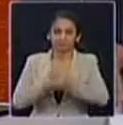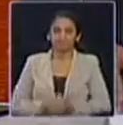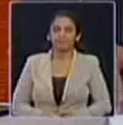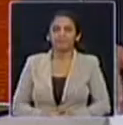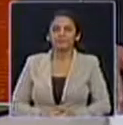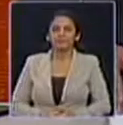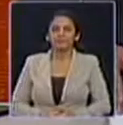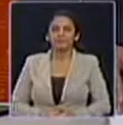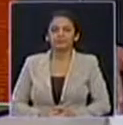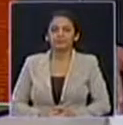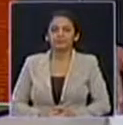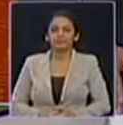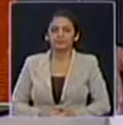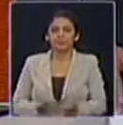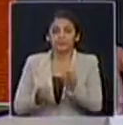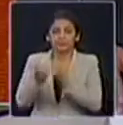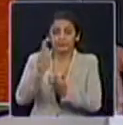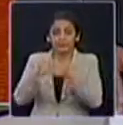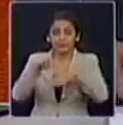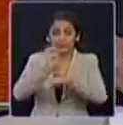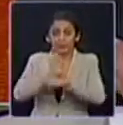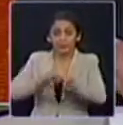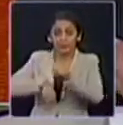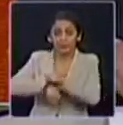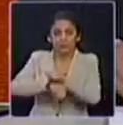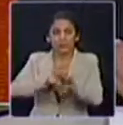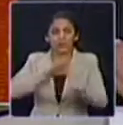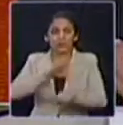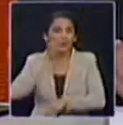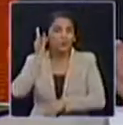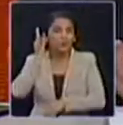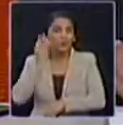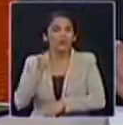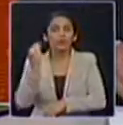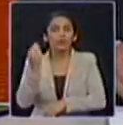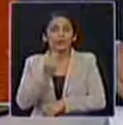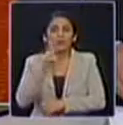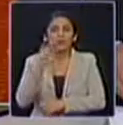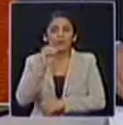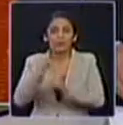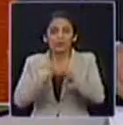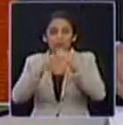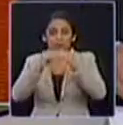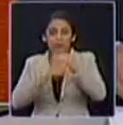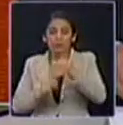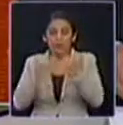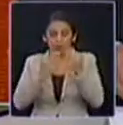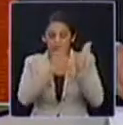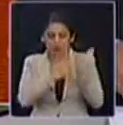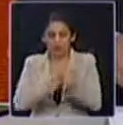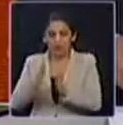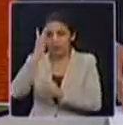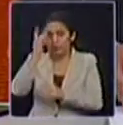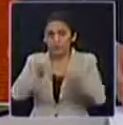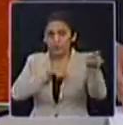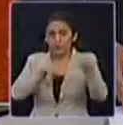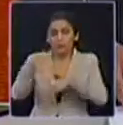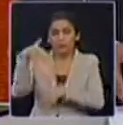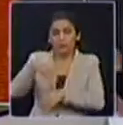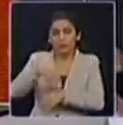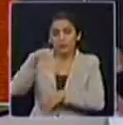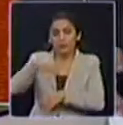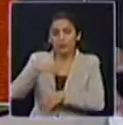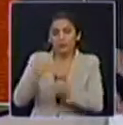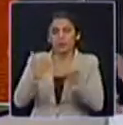Bajo el mando de Vanessa Arauz, la selección ecuatoriana de fútbol femenino categoría sub-20 se lista para participar en el sudamericano que se jugará en nuestro país y que